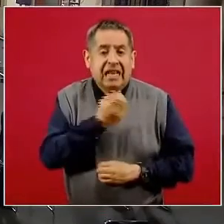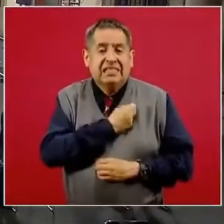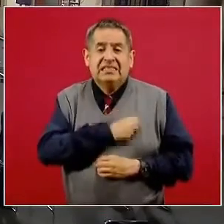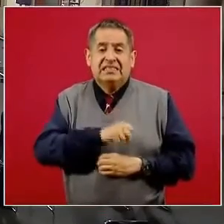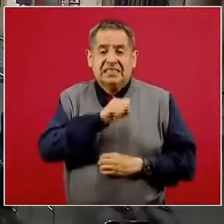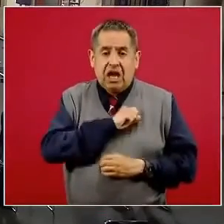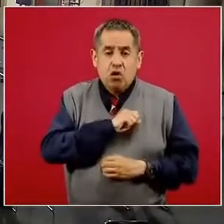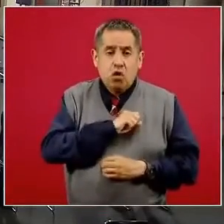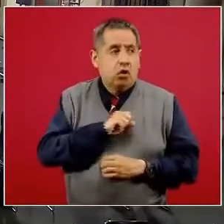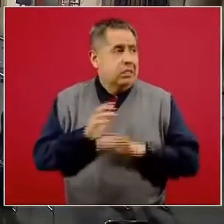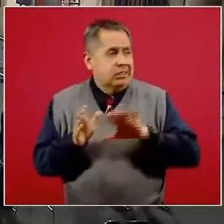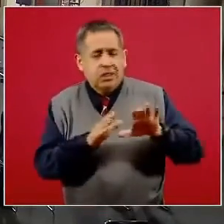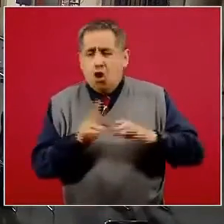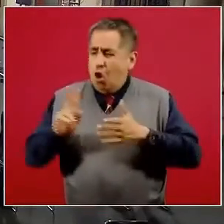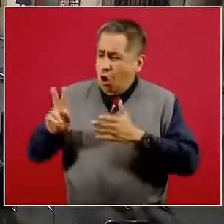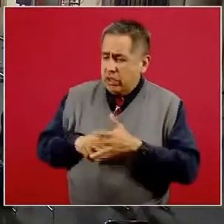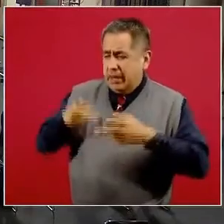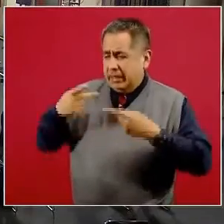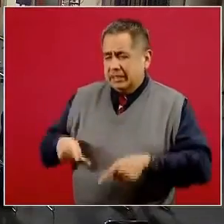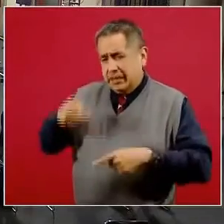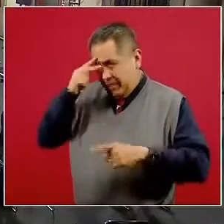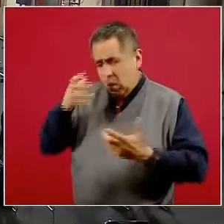nuestro país. La que sigue, por favor.